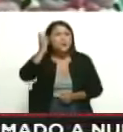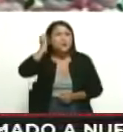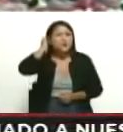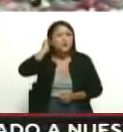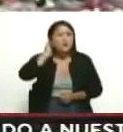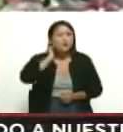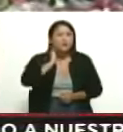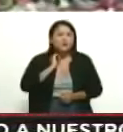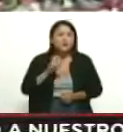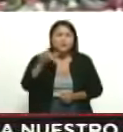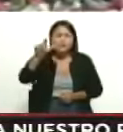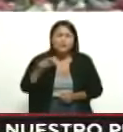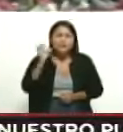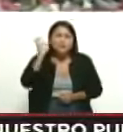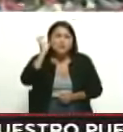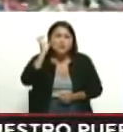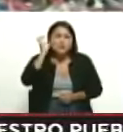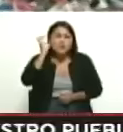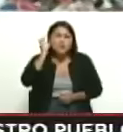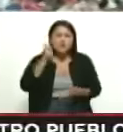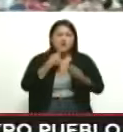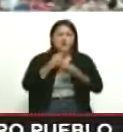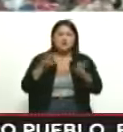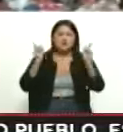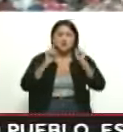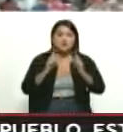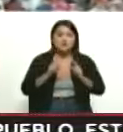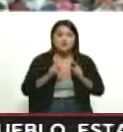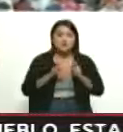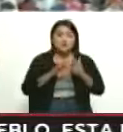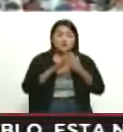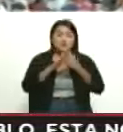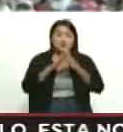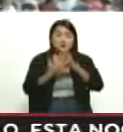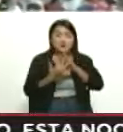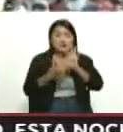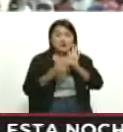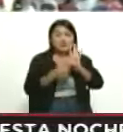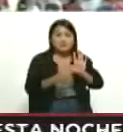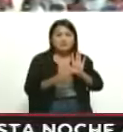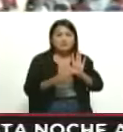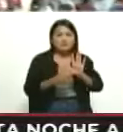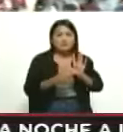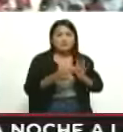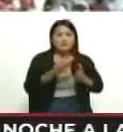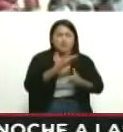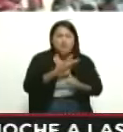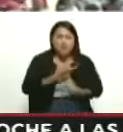momento la escucharán en los barrios, su grito de lamento.